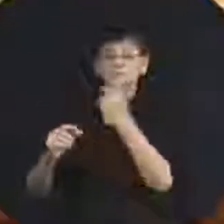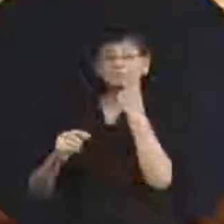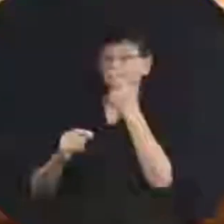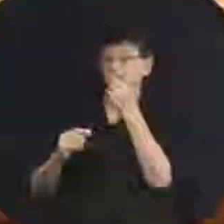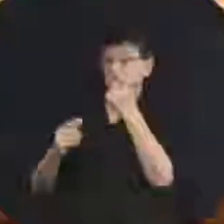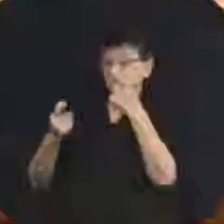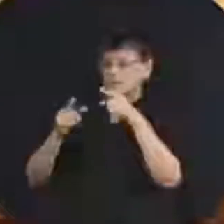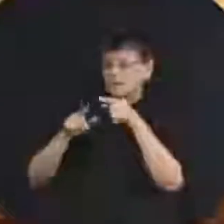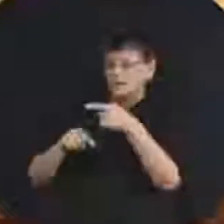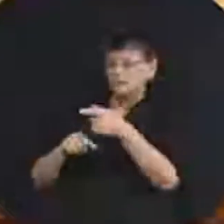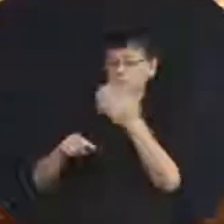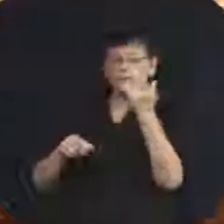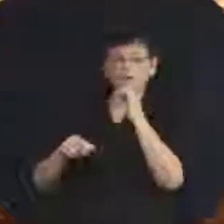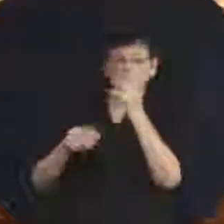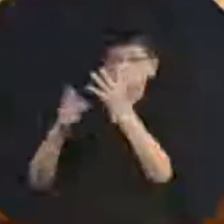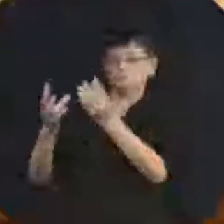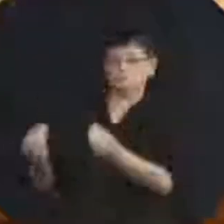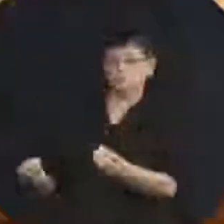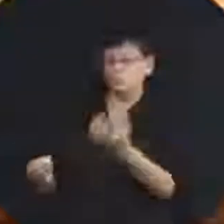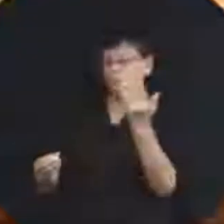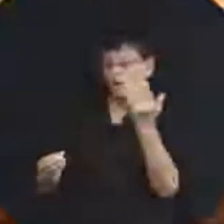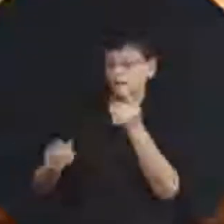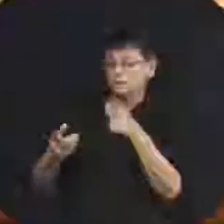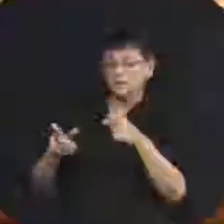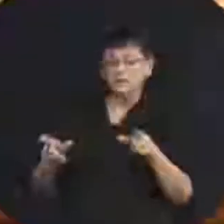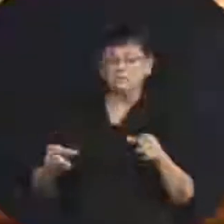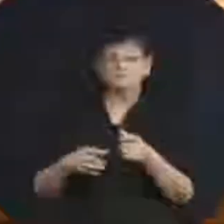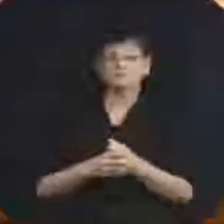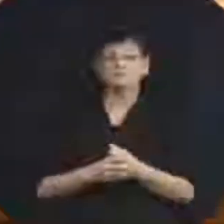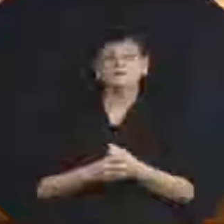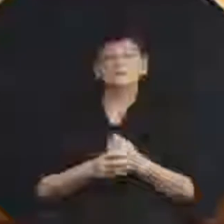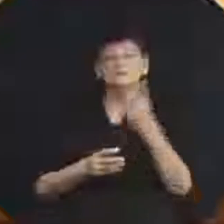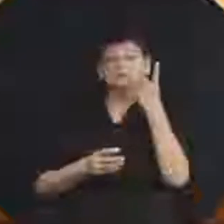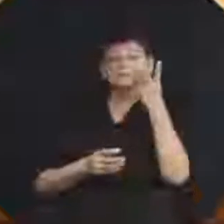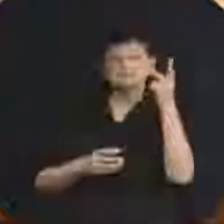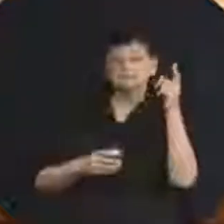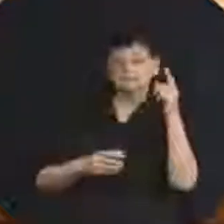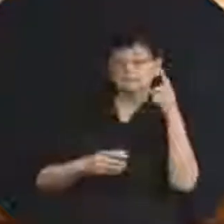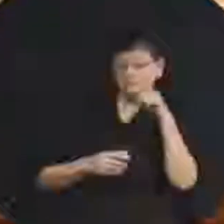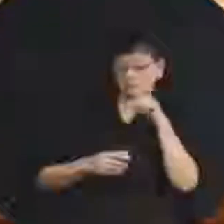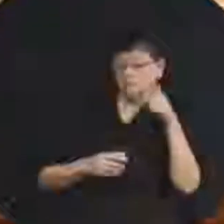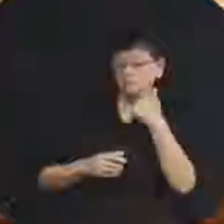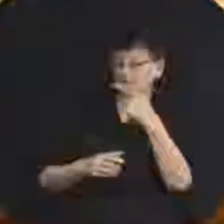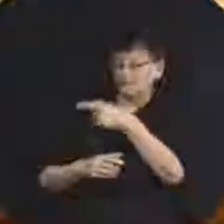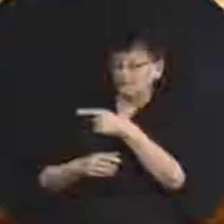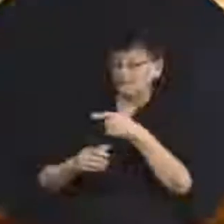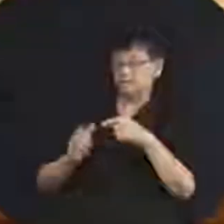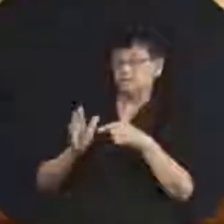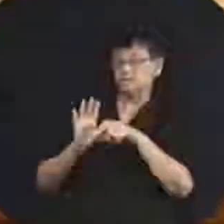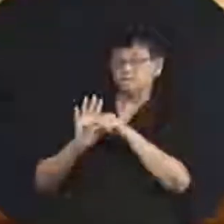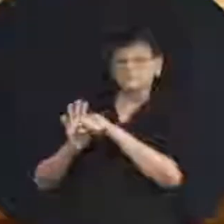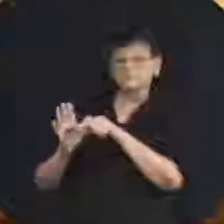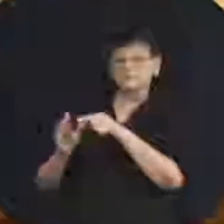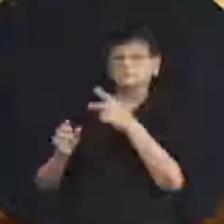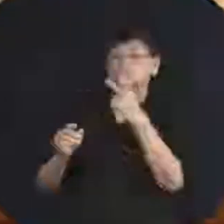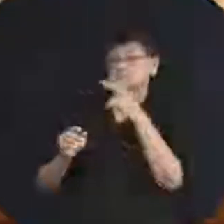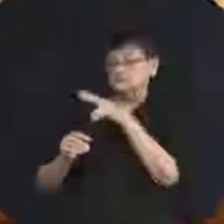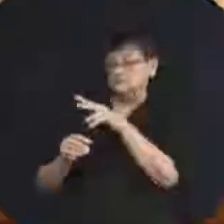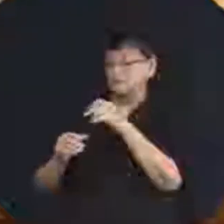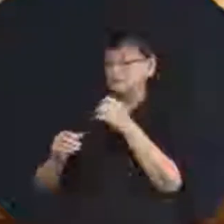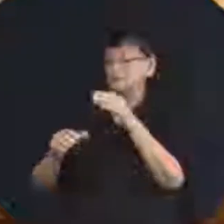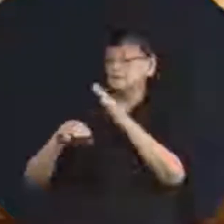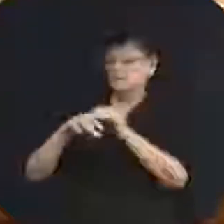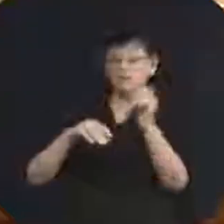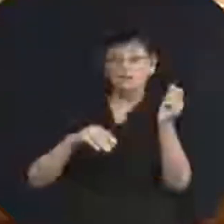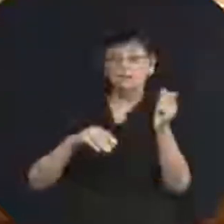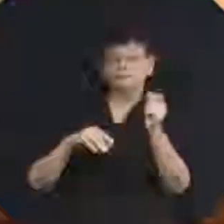extraña, ¿por qué la zarza no se quema? Viendo el Señor que Moisés se había desviado para mirar, lo